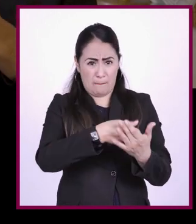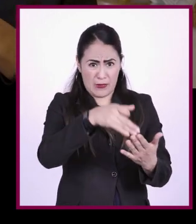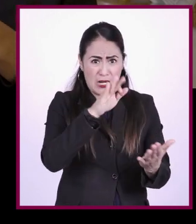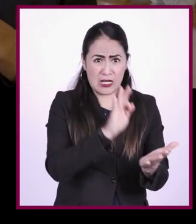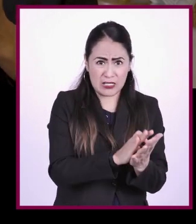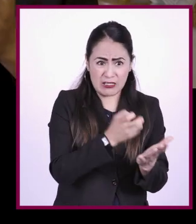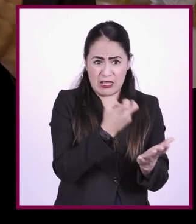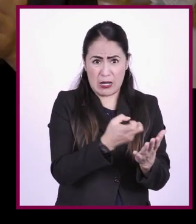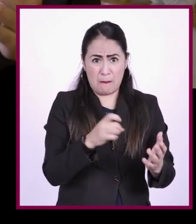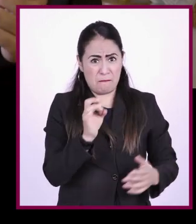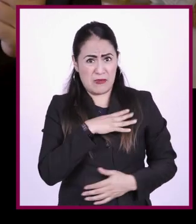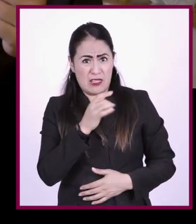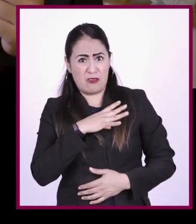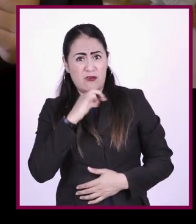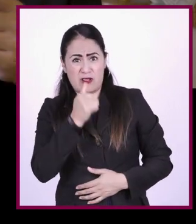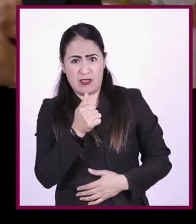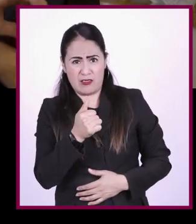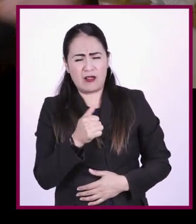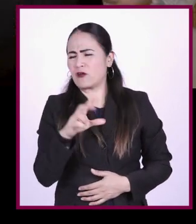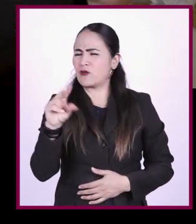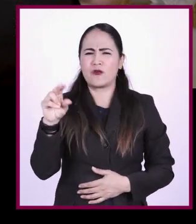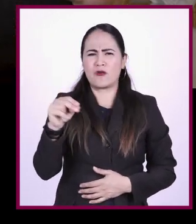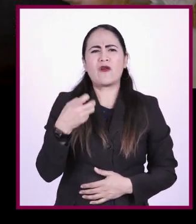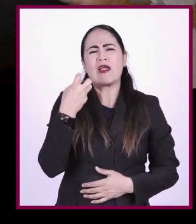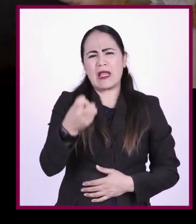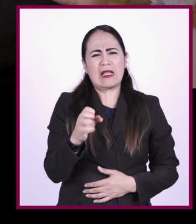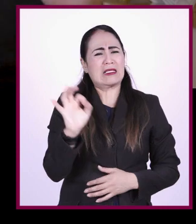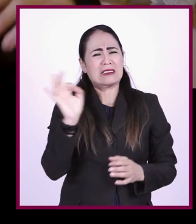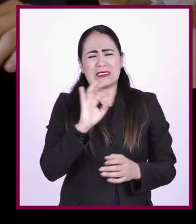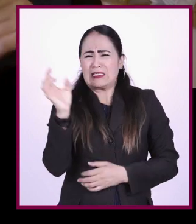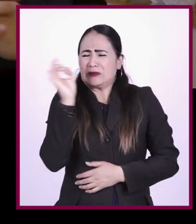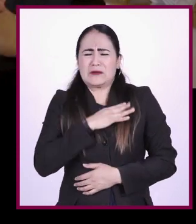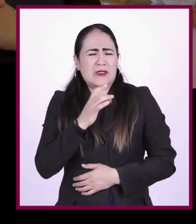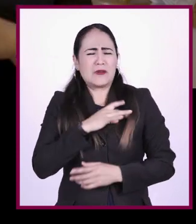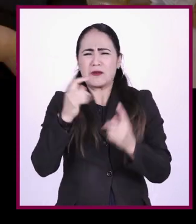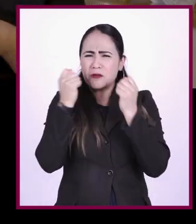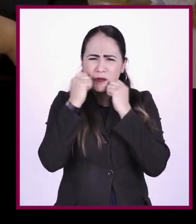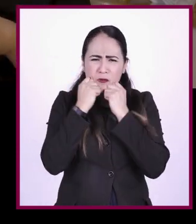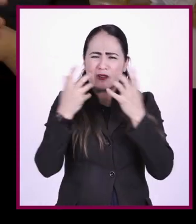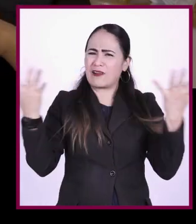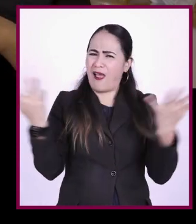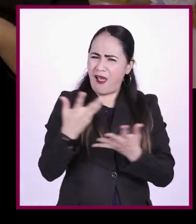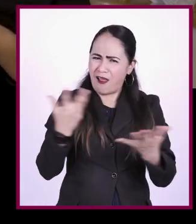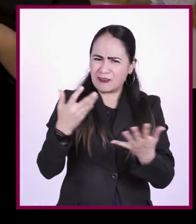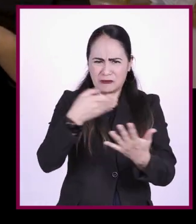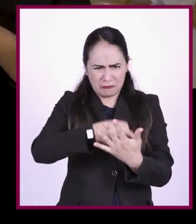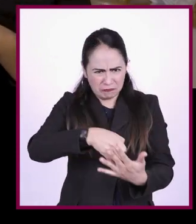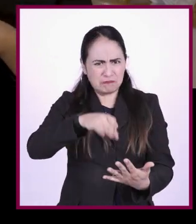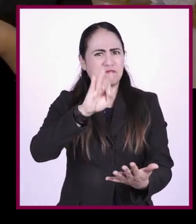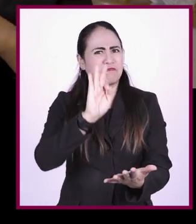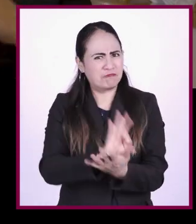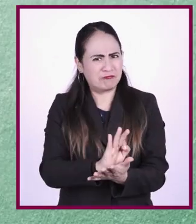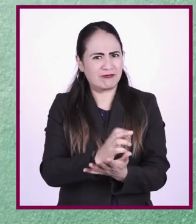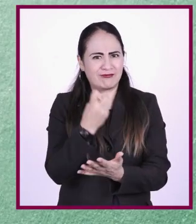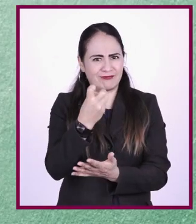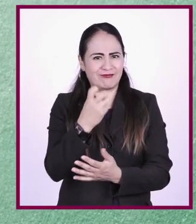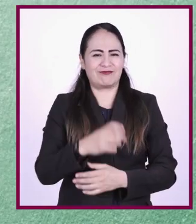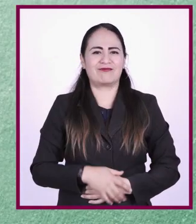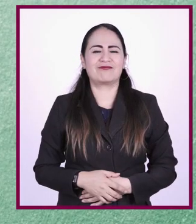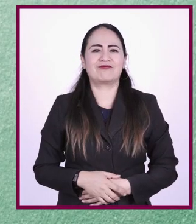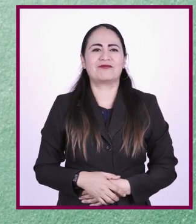miedo, sino quien actúa a pesar de que se muere de terror. Y tú eres re valiente, ¿eh?